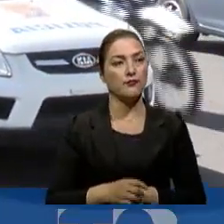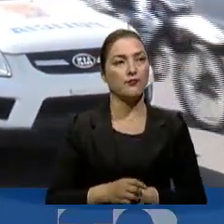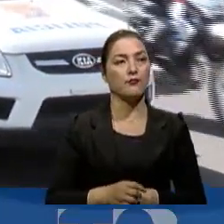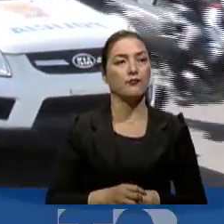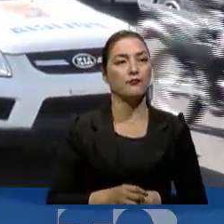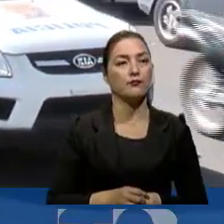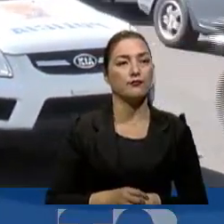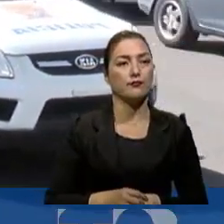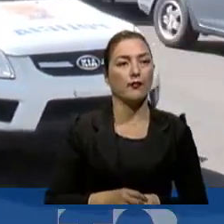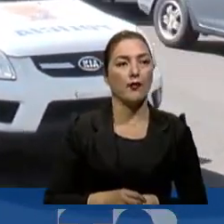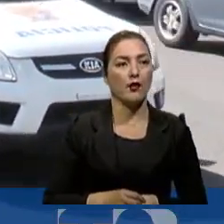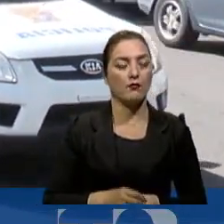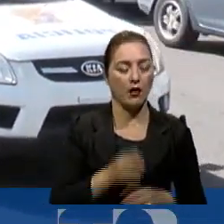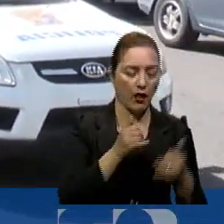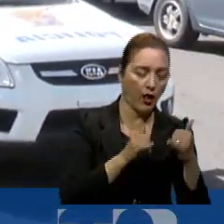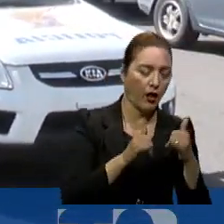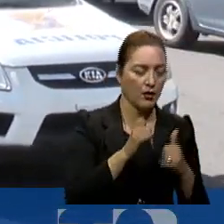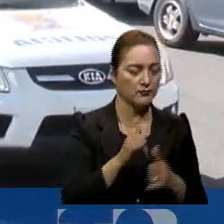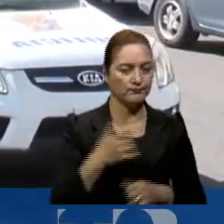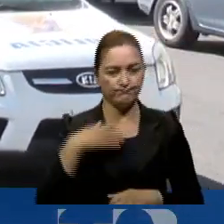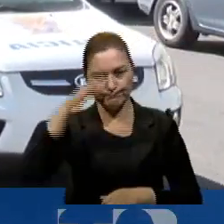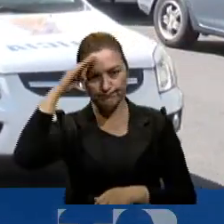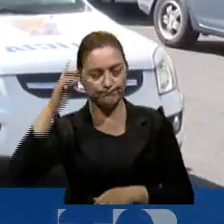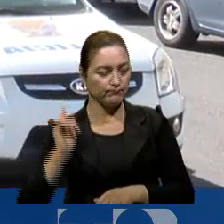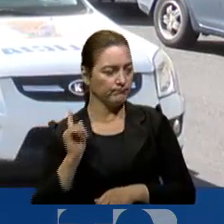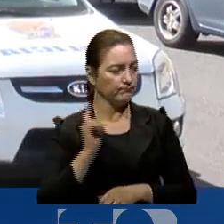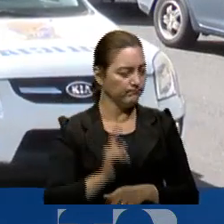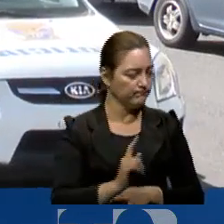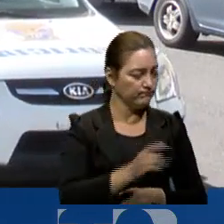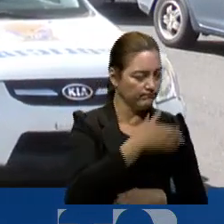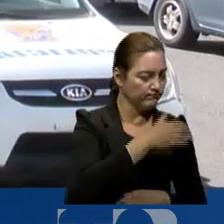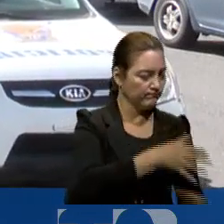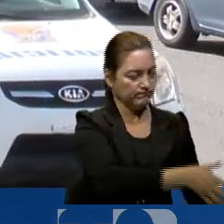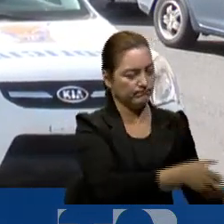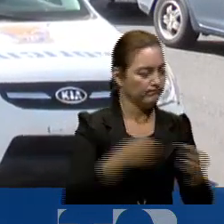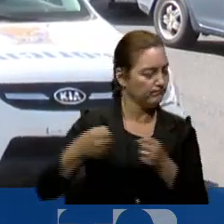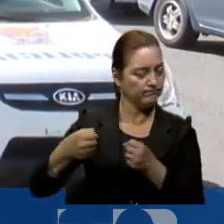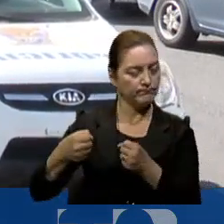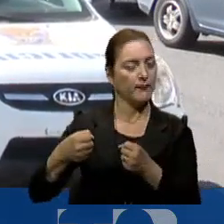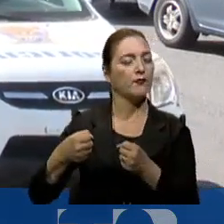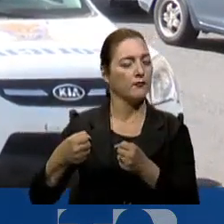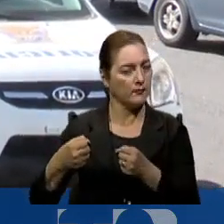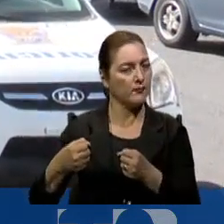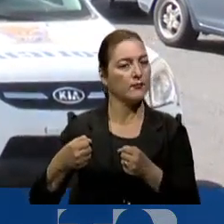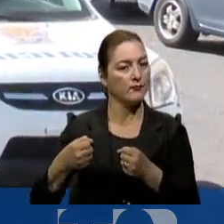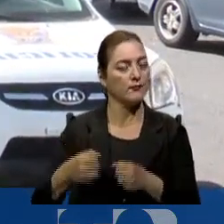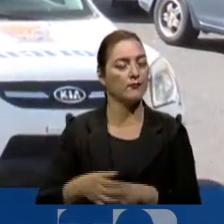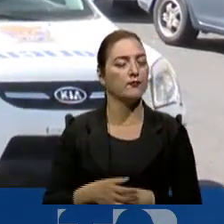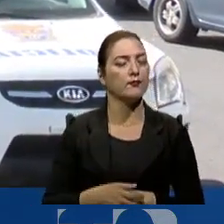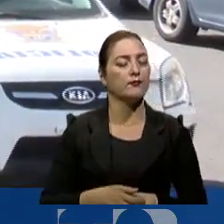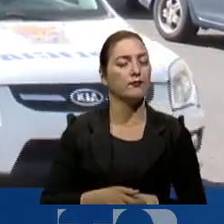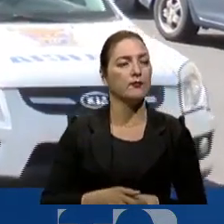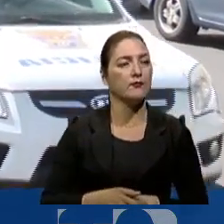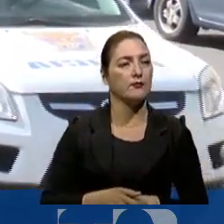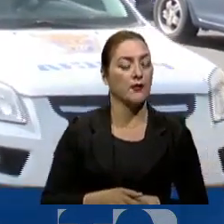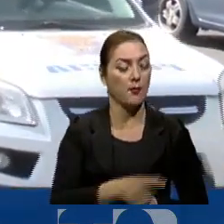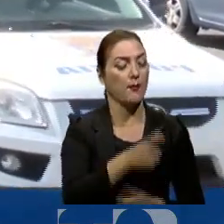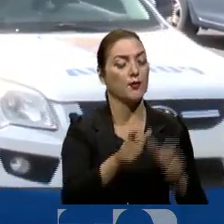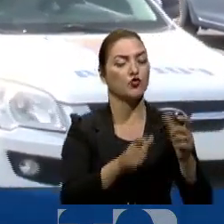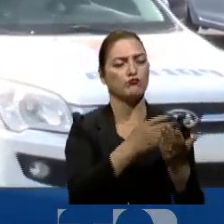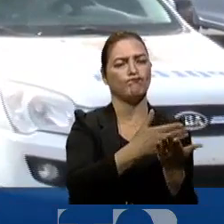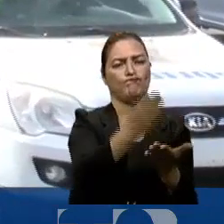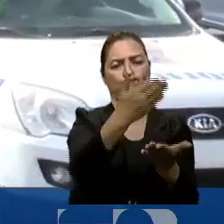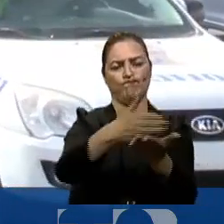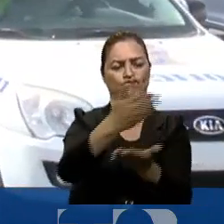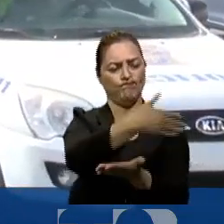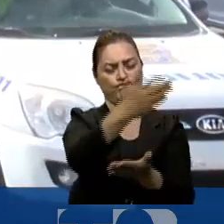del licor que se les ubica en el momento que están libando en el espacio público. Les hemos hecho retirar del lugar, pero sobre todo lo